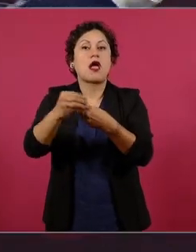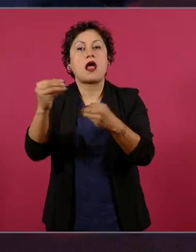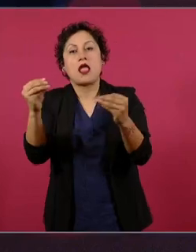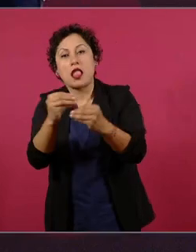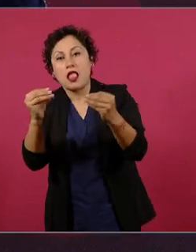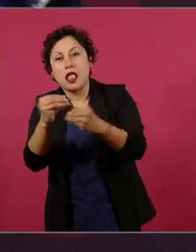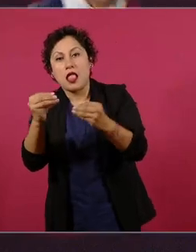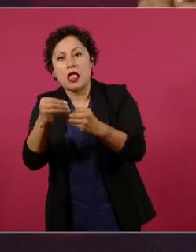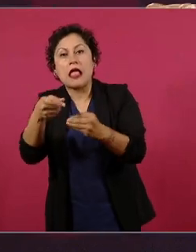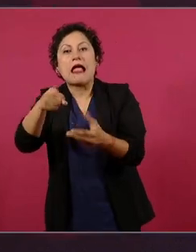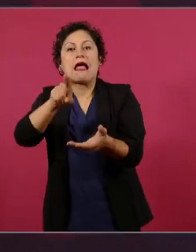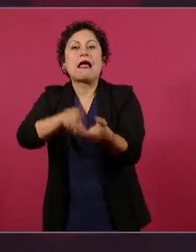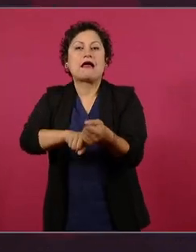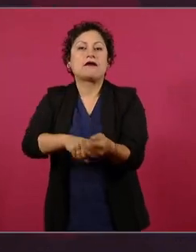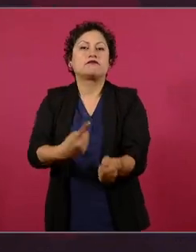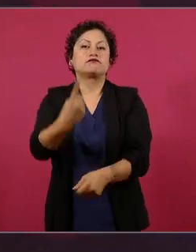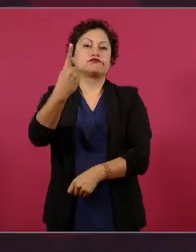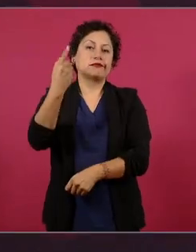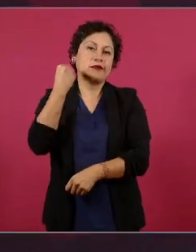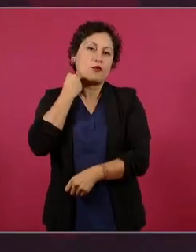que está queriendo sacar raja